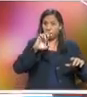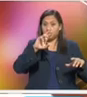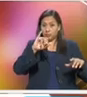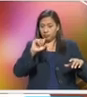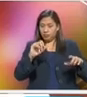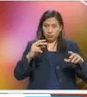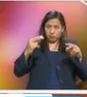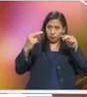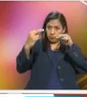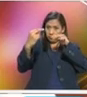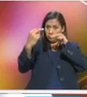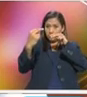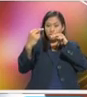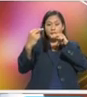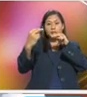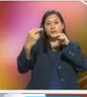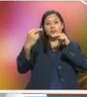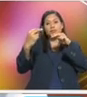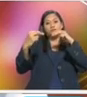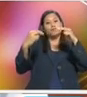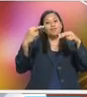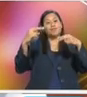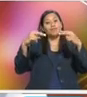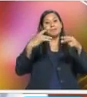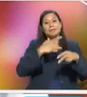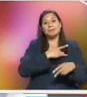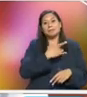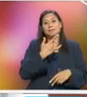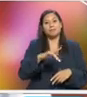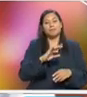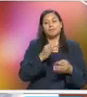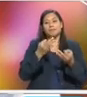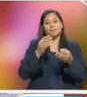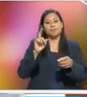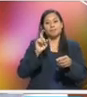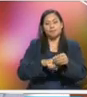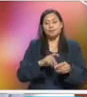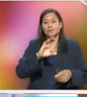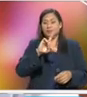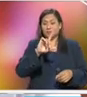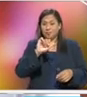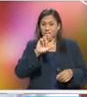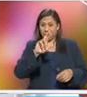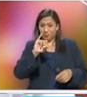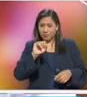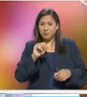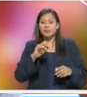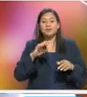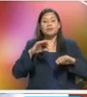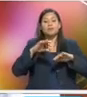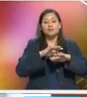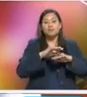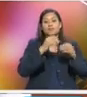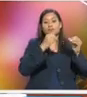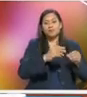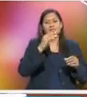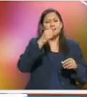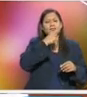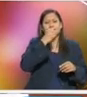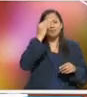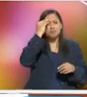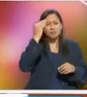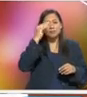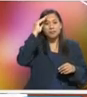y ahí quedaron perdidamente enamorados. Pero Clarisa estaba comprometida con un viejo horrible